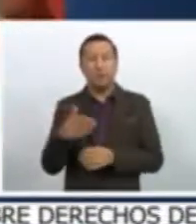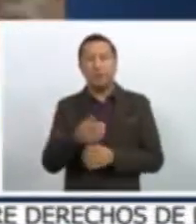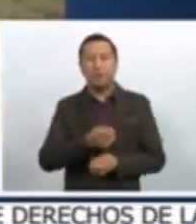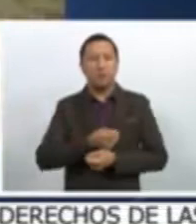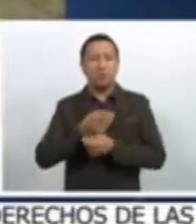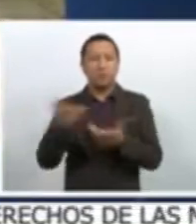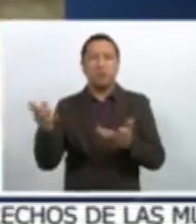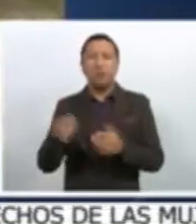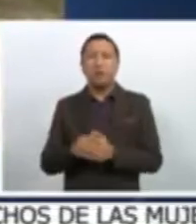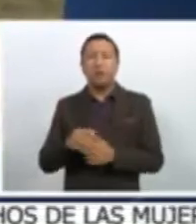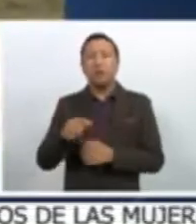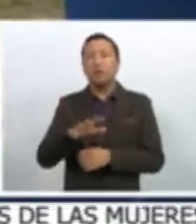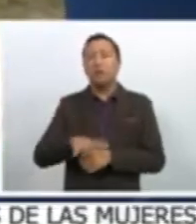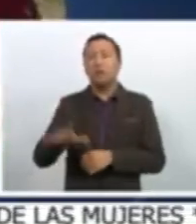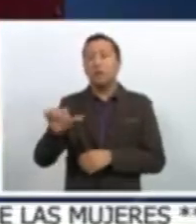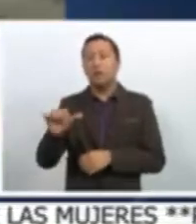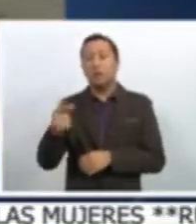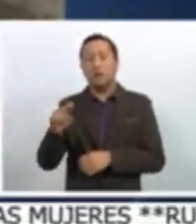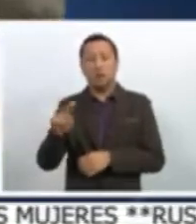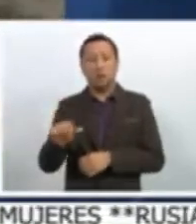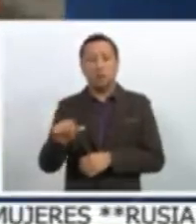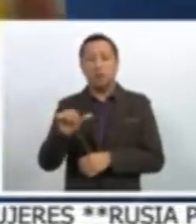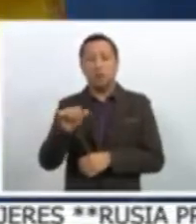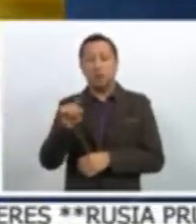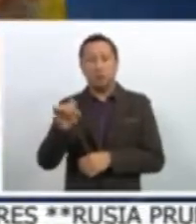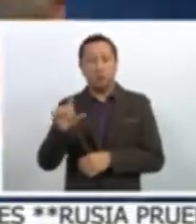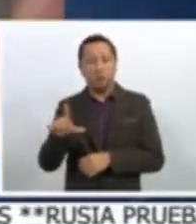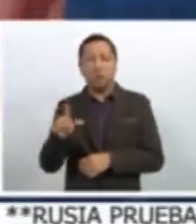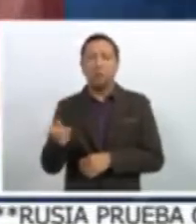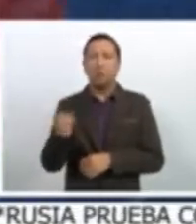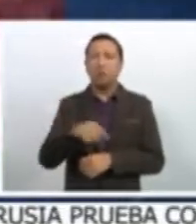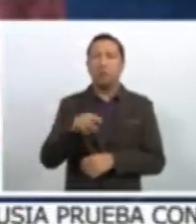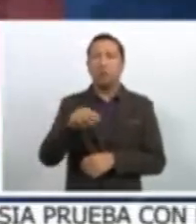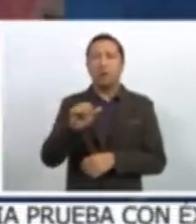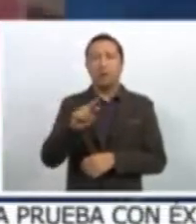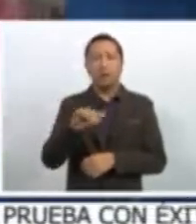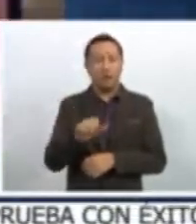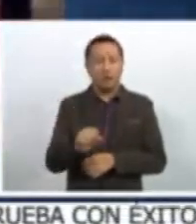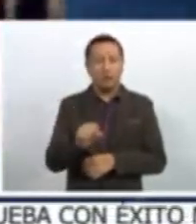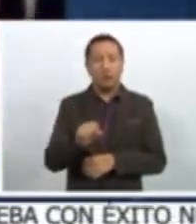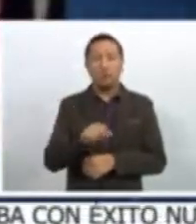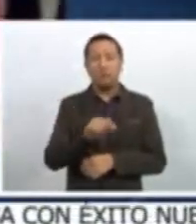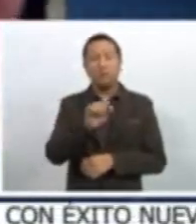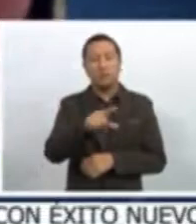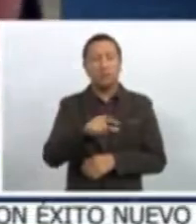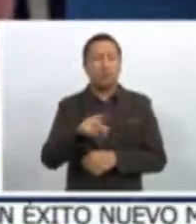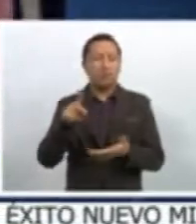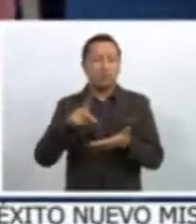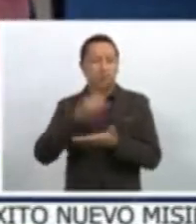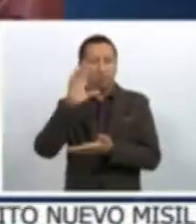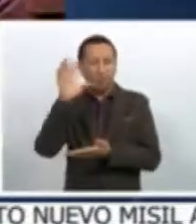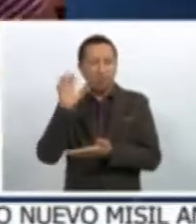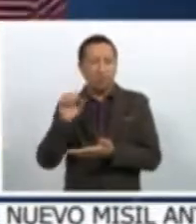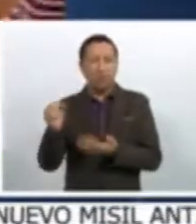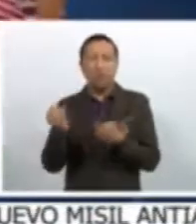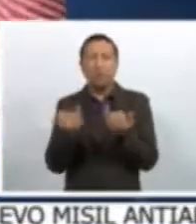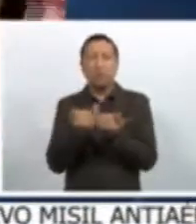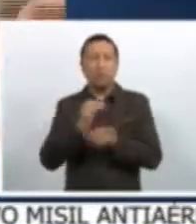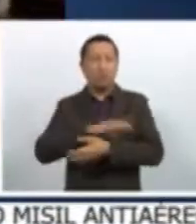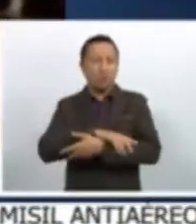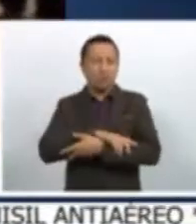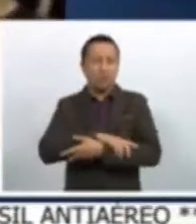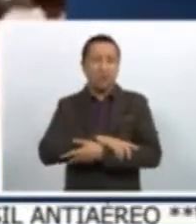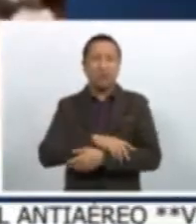desde Agua Azul hasta Tres Marías y Delirios, que colindan con los municipios de Puerto Morelos y Solidaridad. De estas acciones nos hablan Teresita